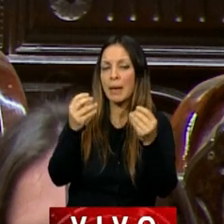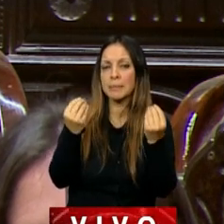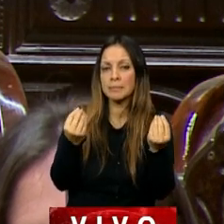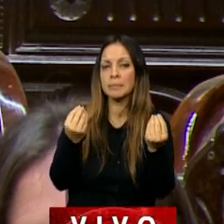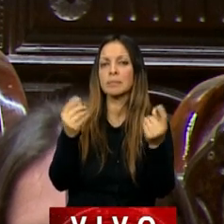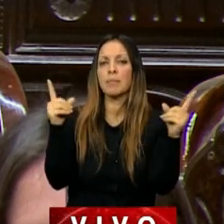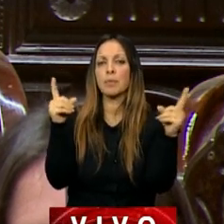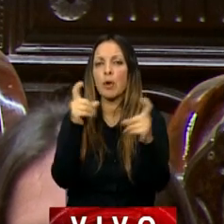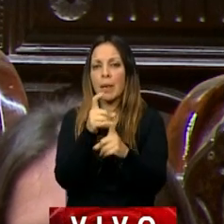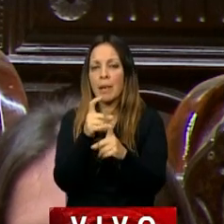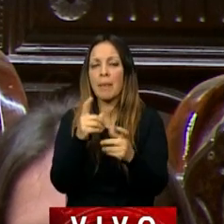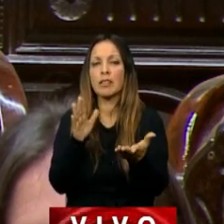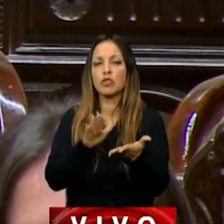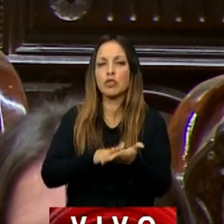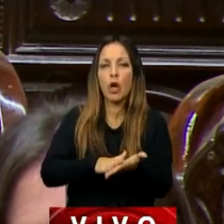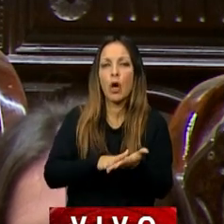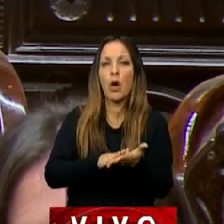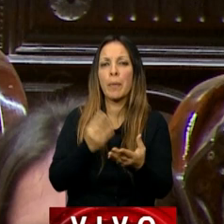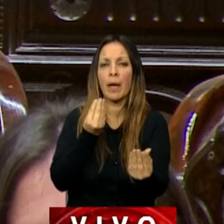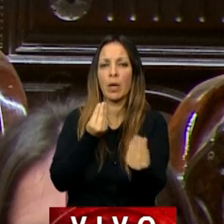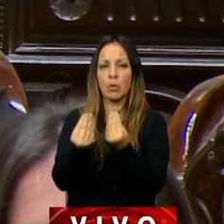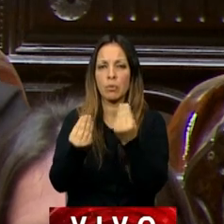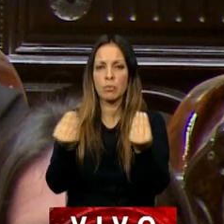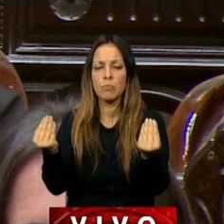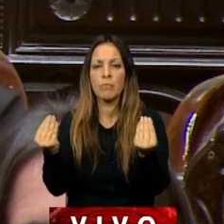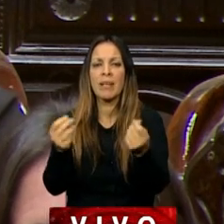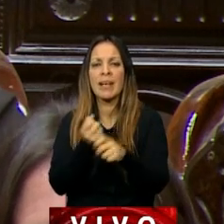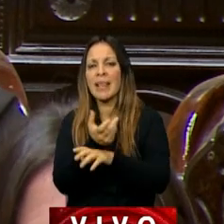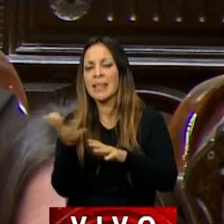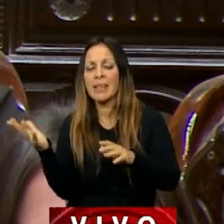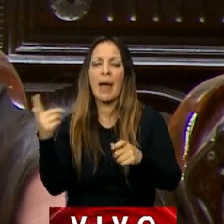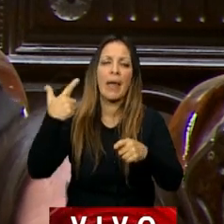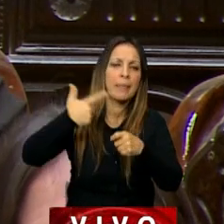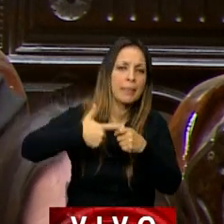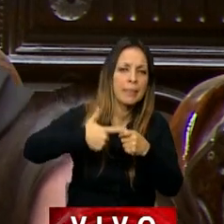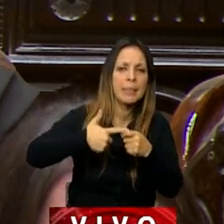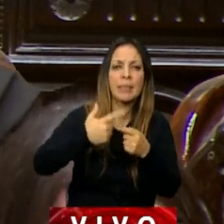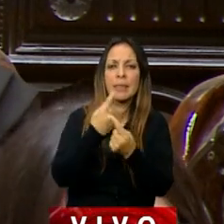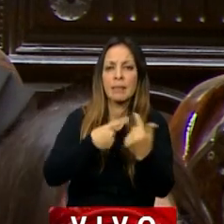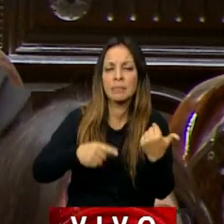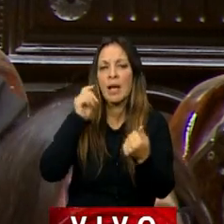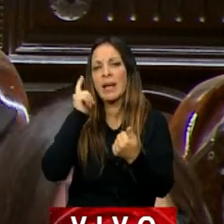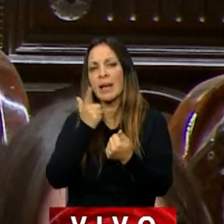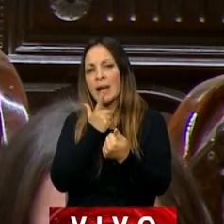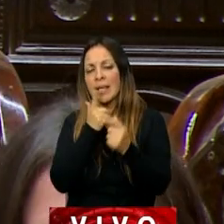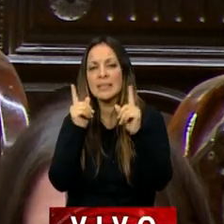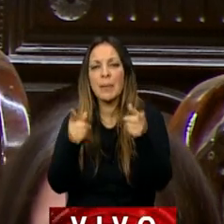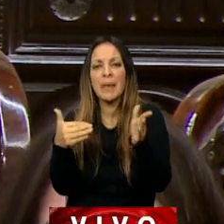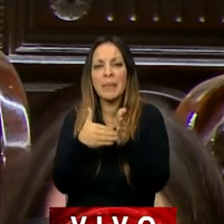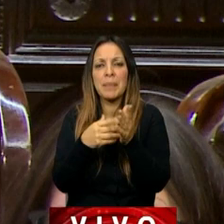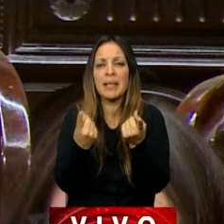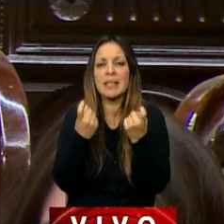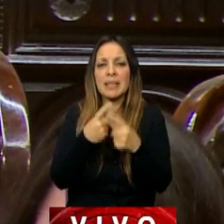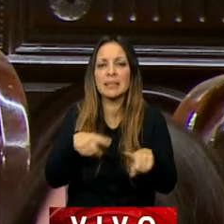problemática vinculada a los cupos de combustible y gas y la necesidad de las provincias